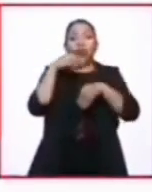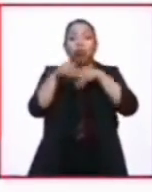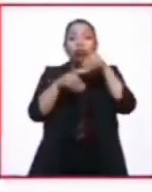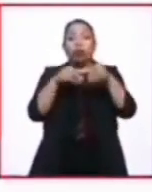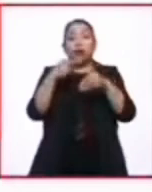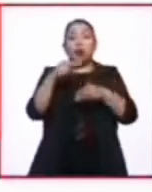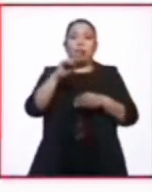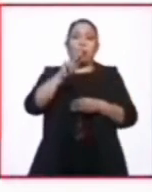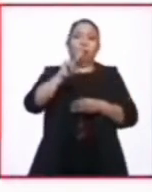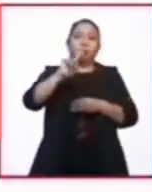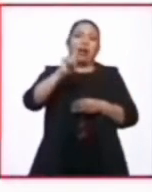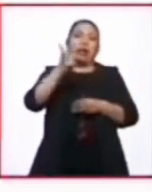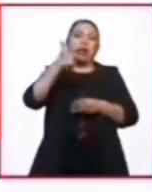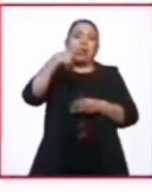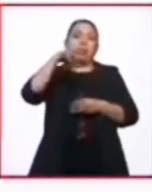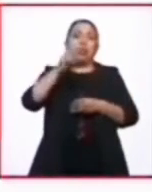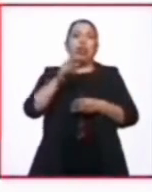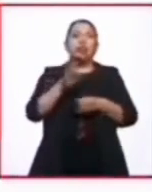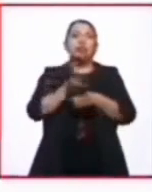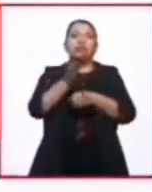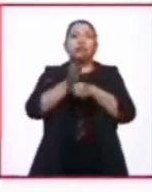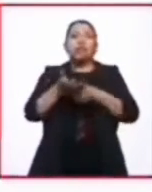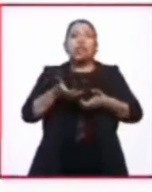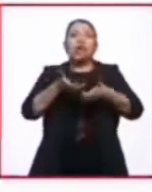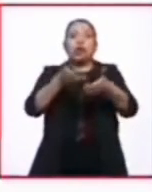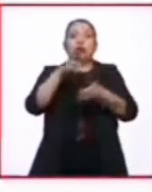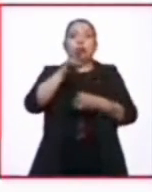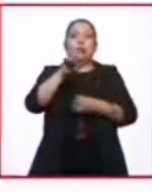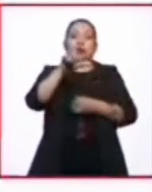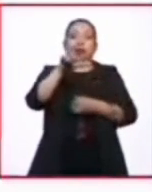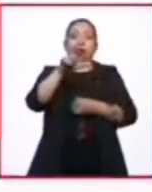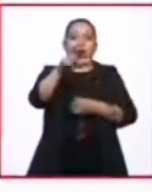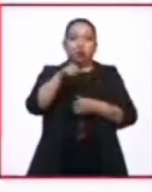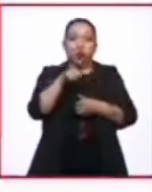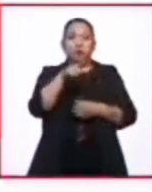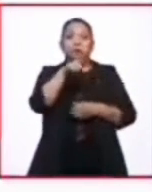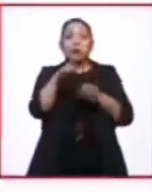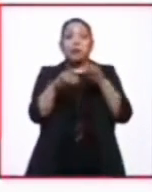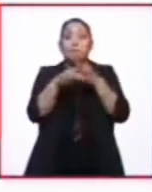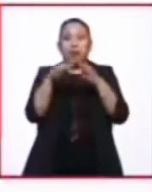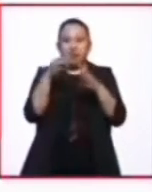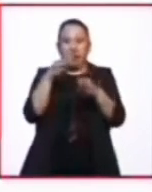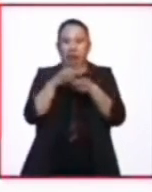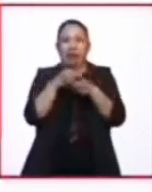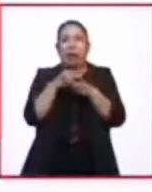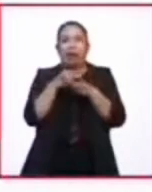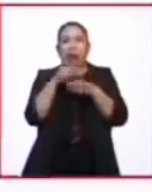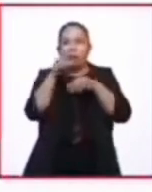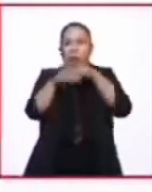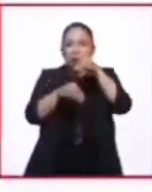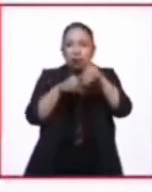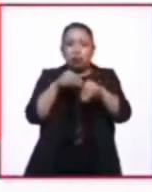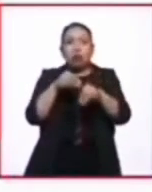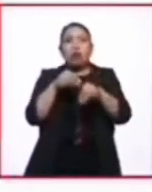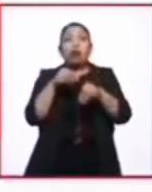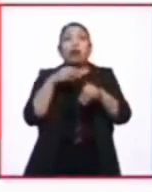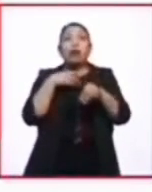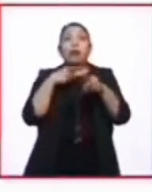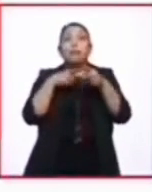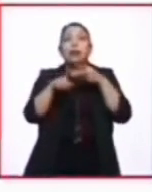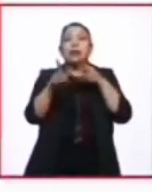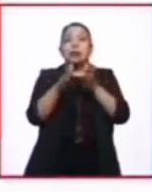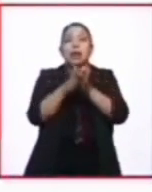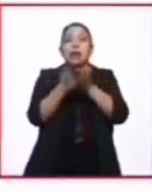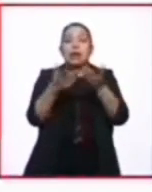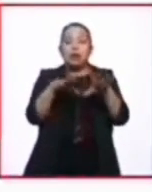El Pagliacho, el gracioso de la calle del Relox. El material con el que está construido este montaje surgió de un